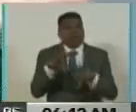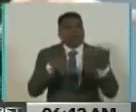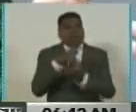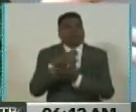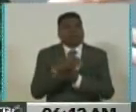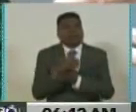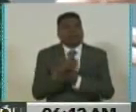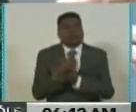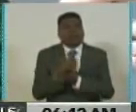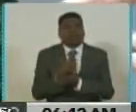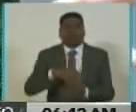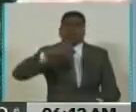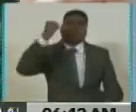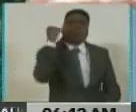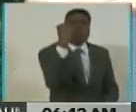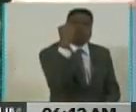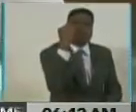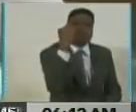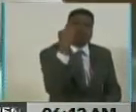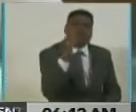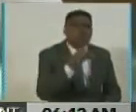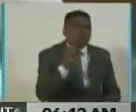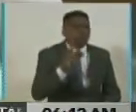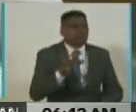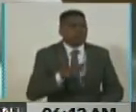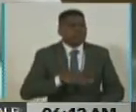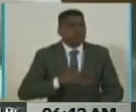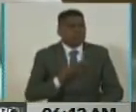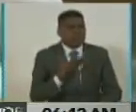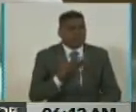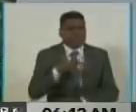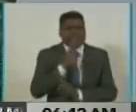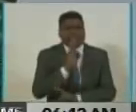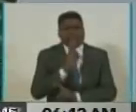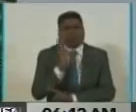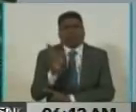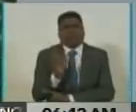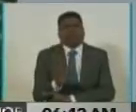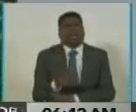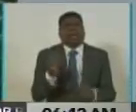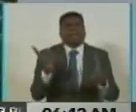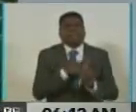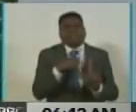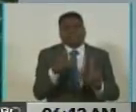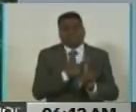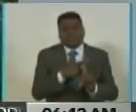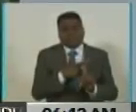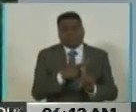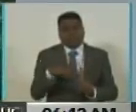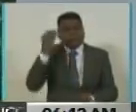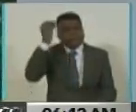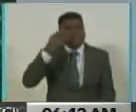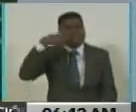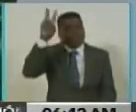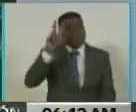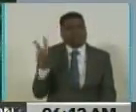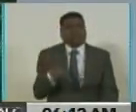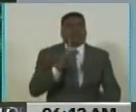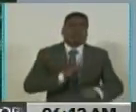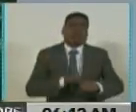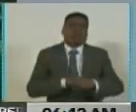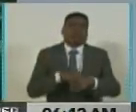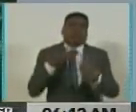pensando es cómo le vas a clavar un cuchillo. Así no se puede arreglar. Yo creo que en este momento la prioridad es pensar en el país por el momento que estamos